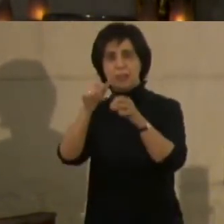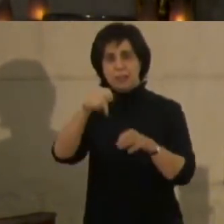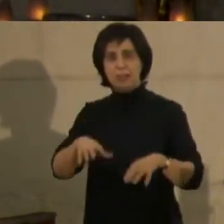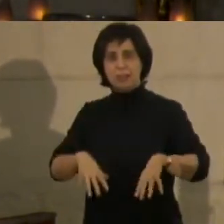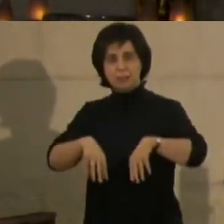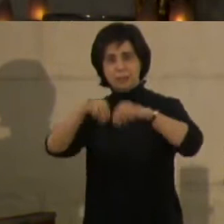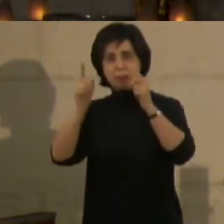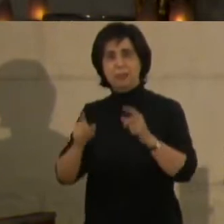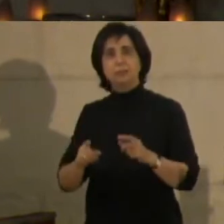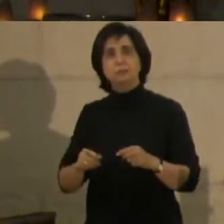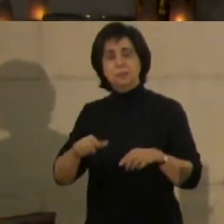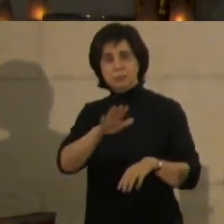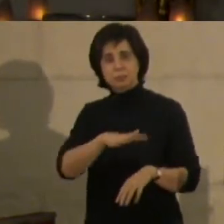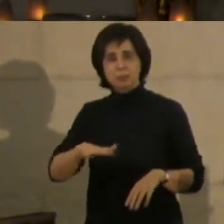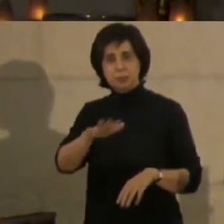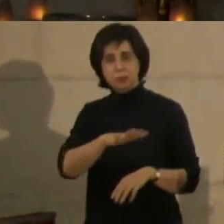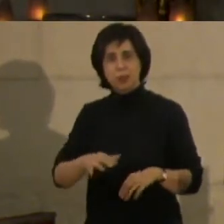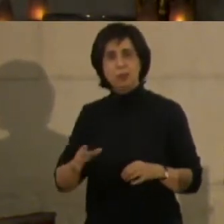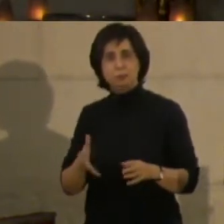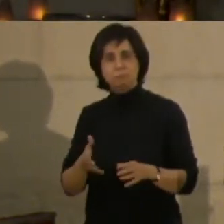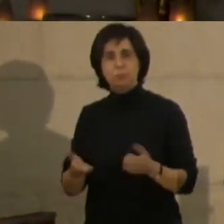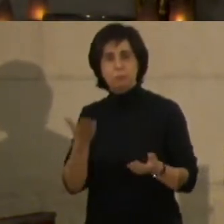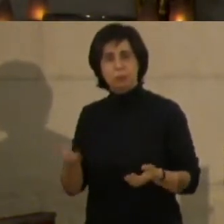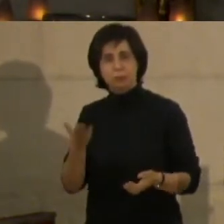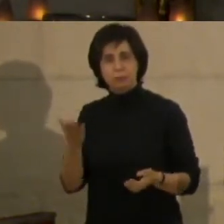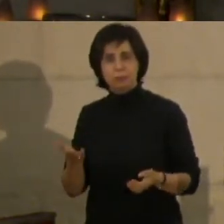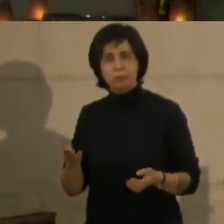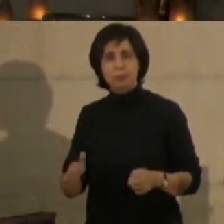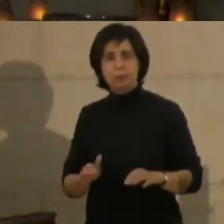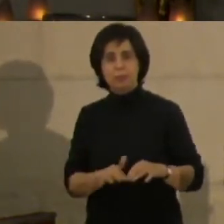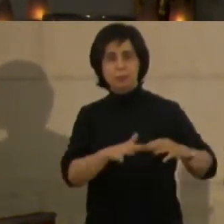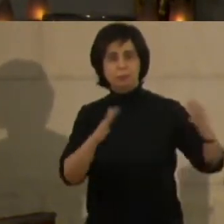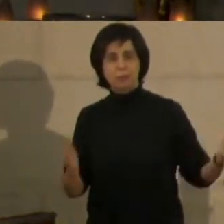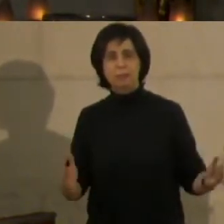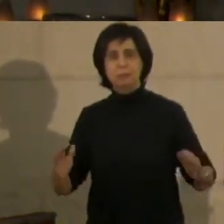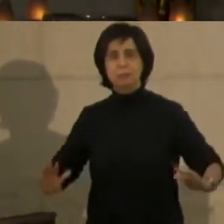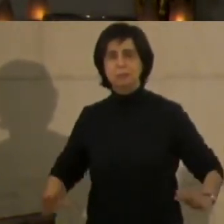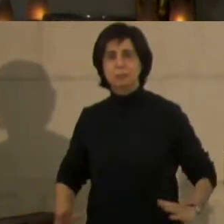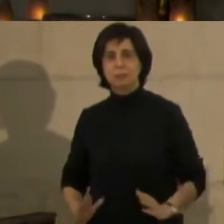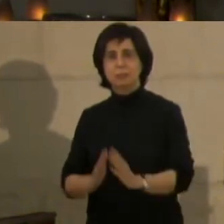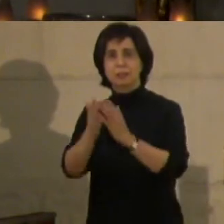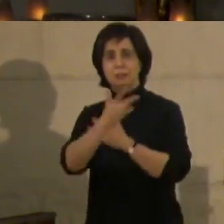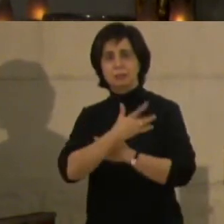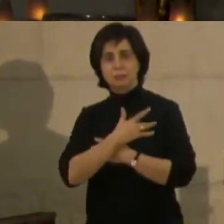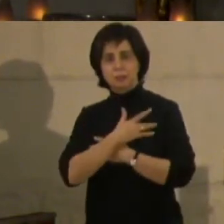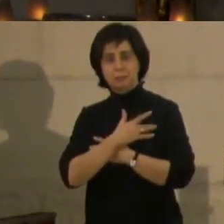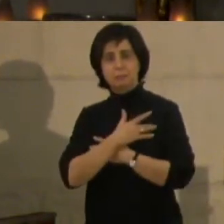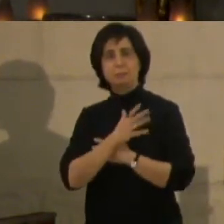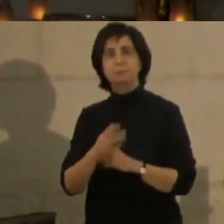en la Catedral y en este lugar tan significativo como es el altar de la Santísima Virgen María.